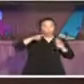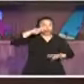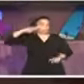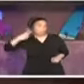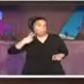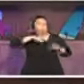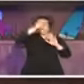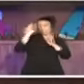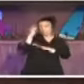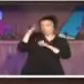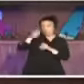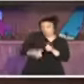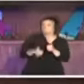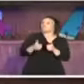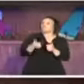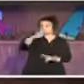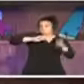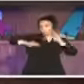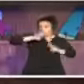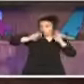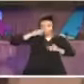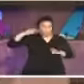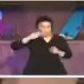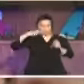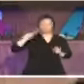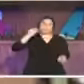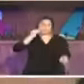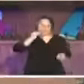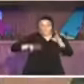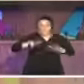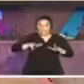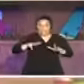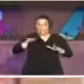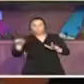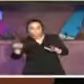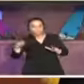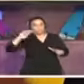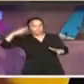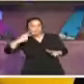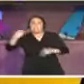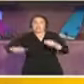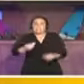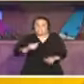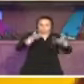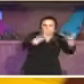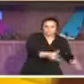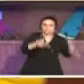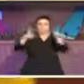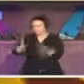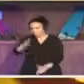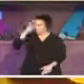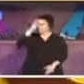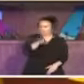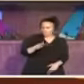acantilado ve. Busca más Eva, puesto una beba, contigo y el serenque, a ver qué coño hace. Directo para la silla, pa' que decida el